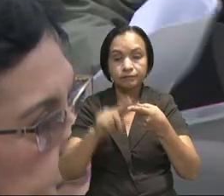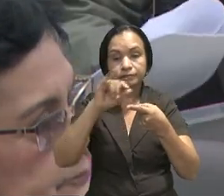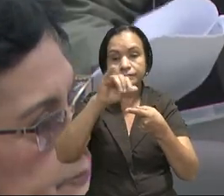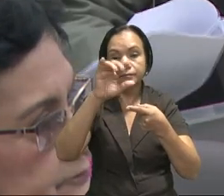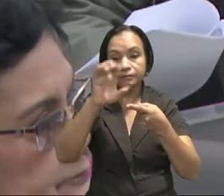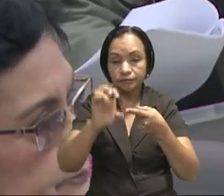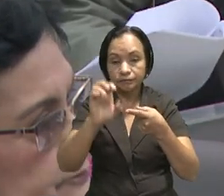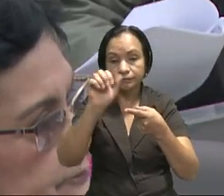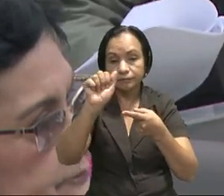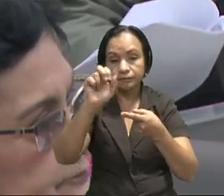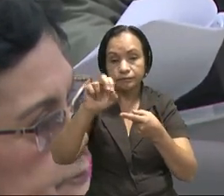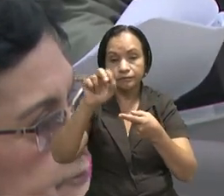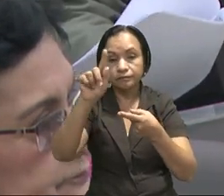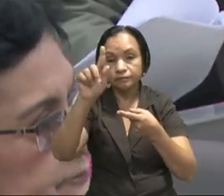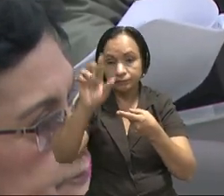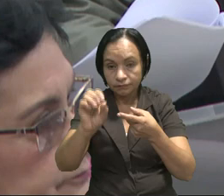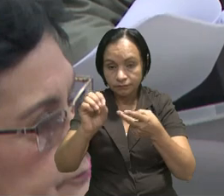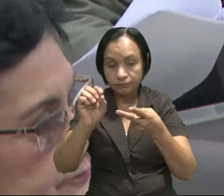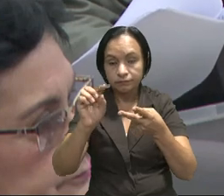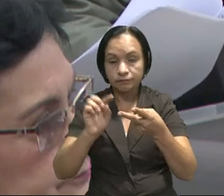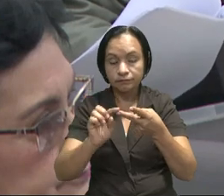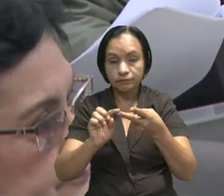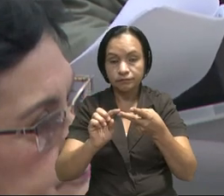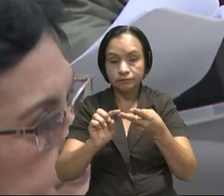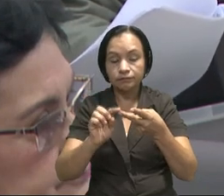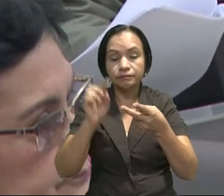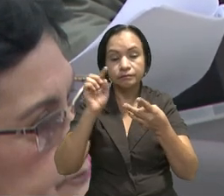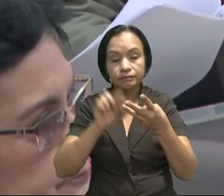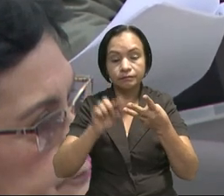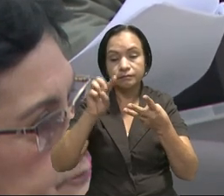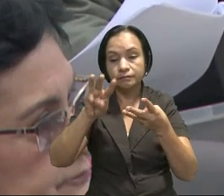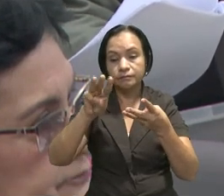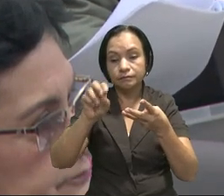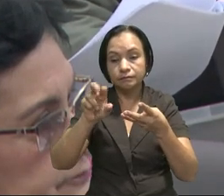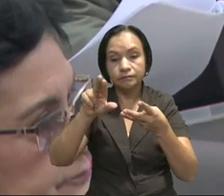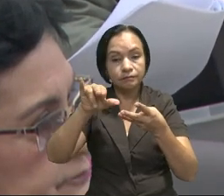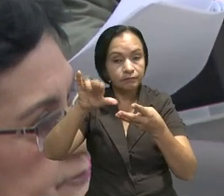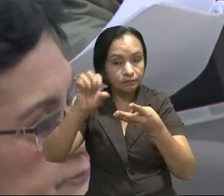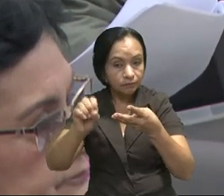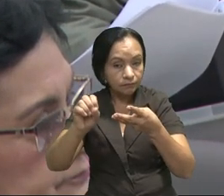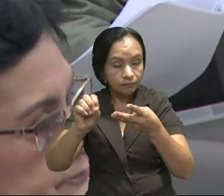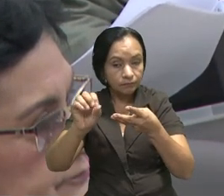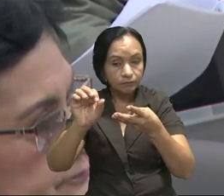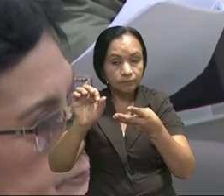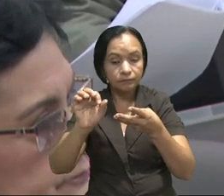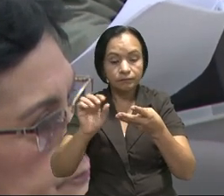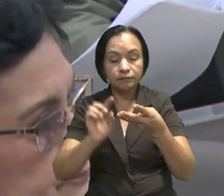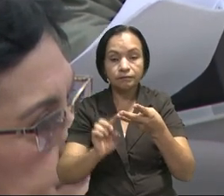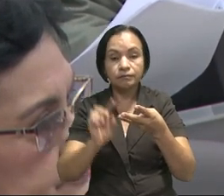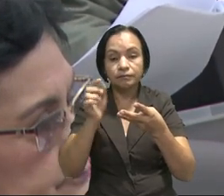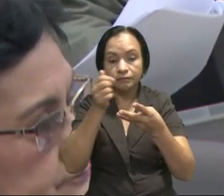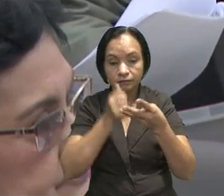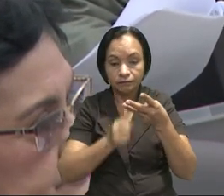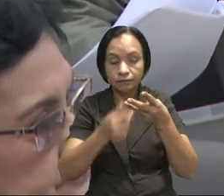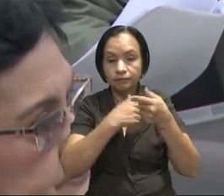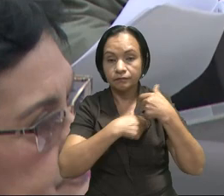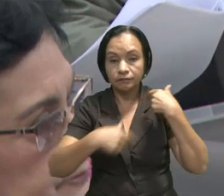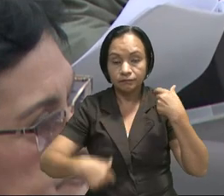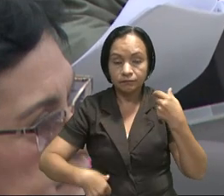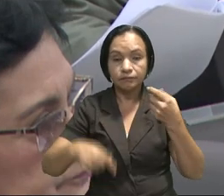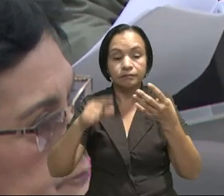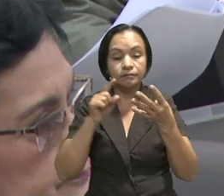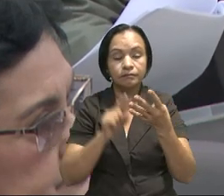José Santos Figueroa Aguilar y Mario José Asensio Flores,